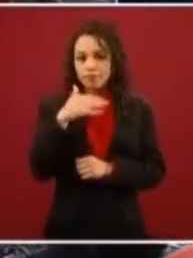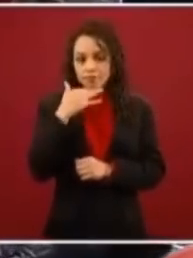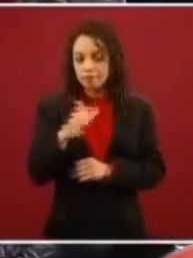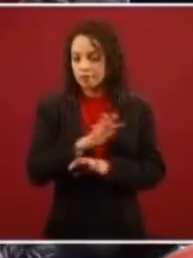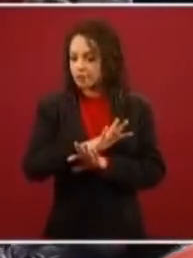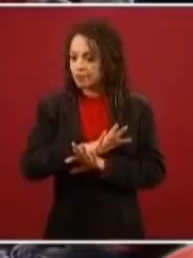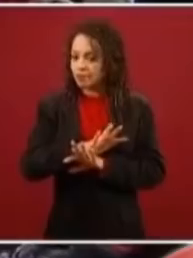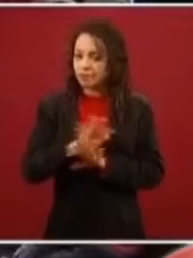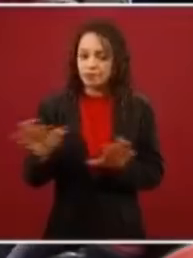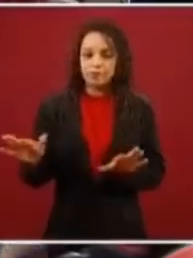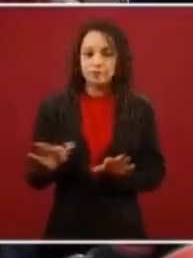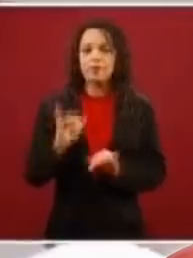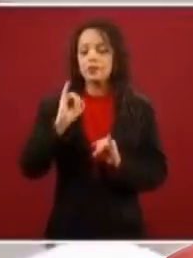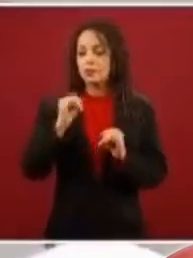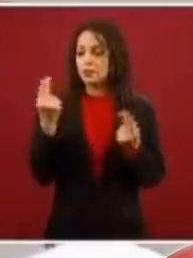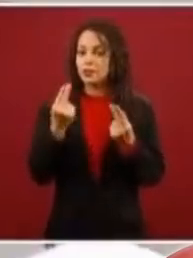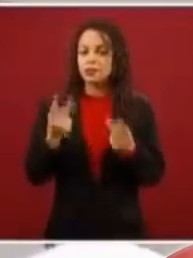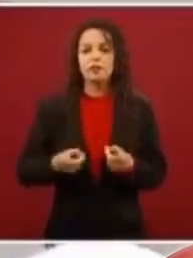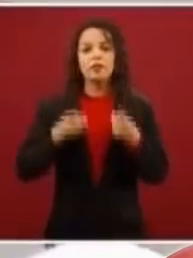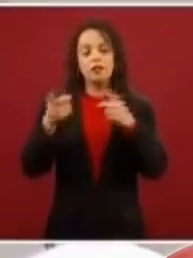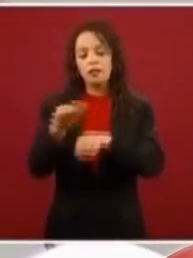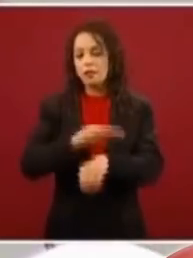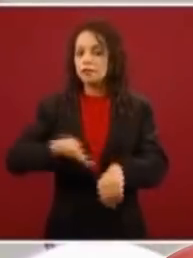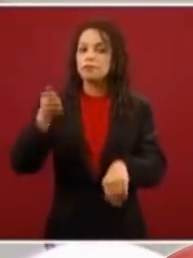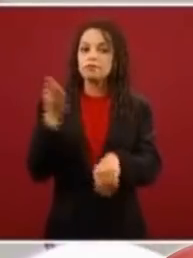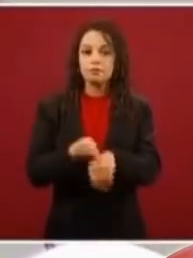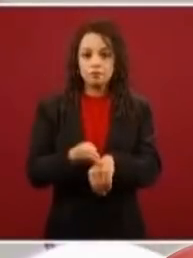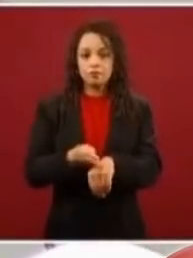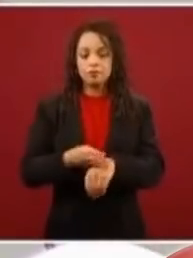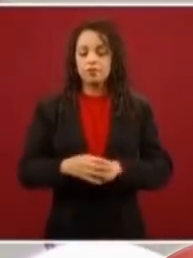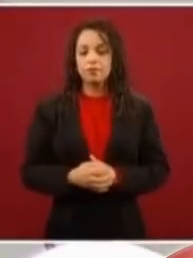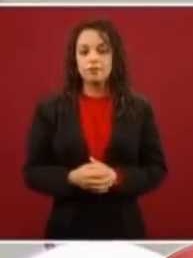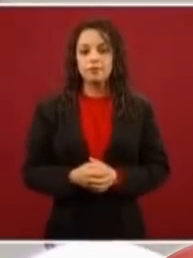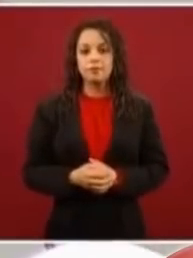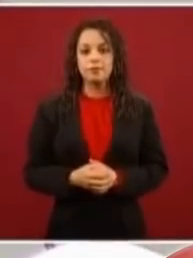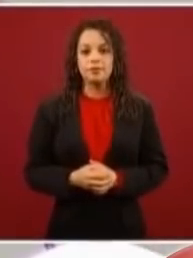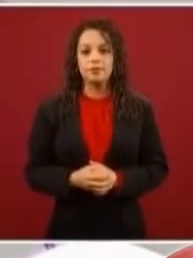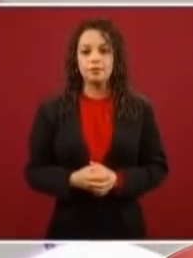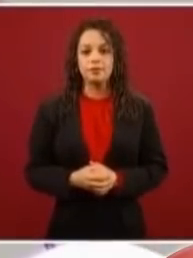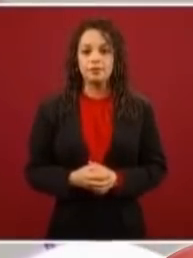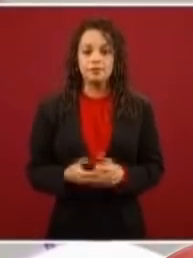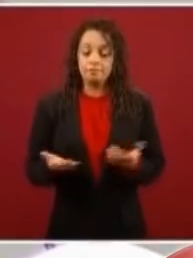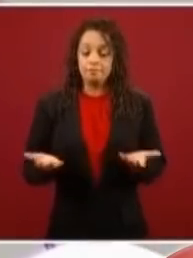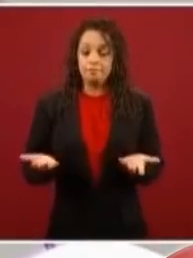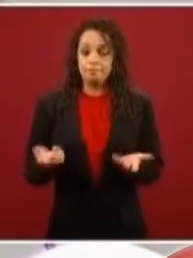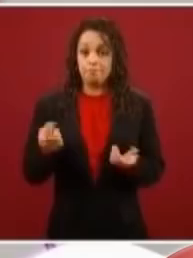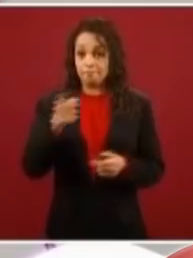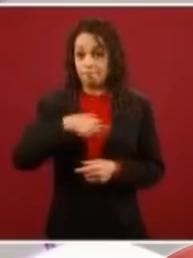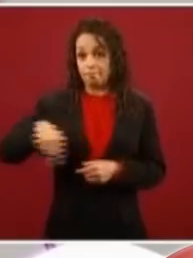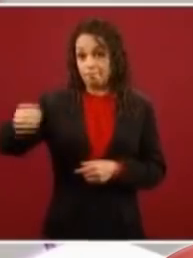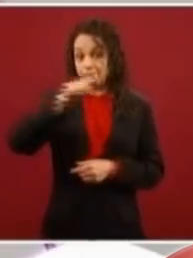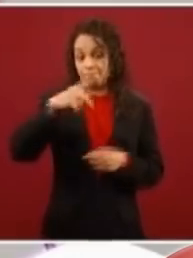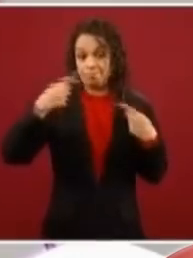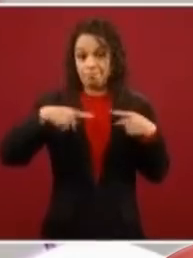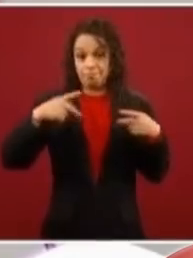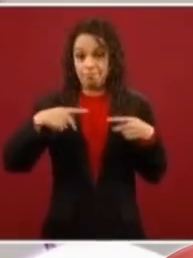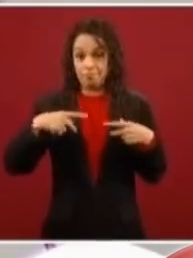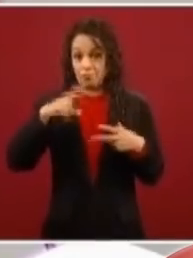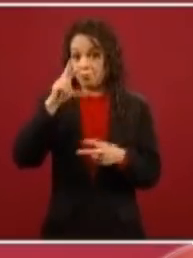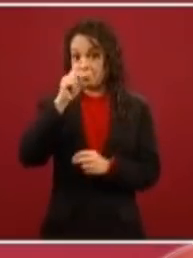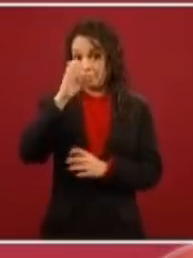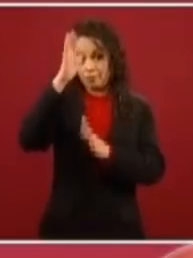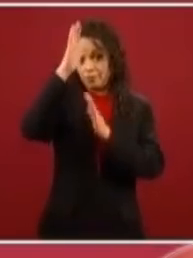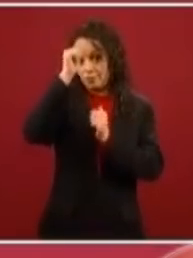cero impunidad, aunque no les parezca a